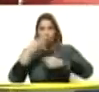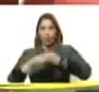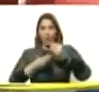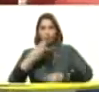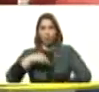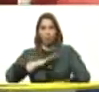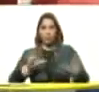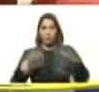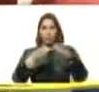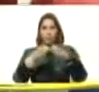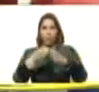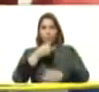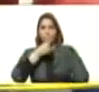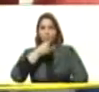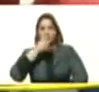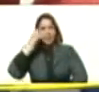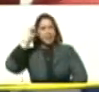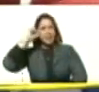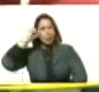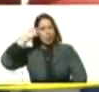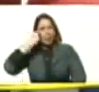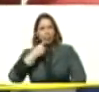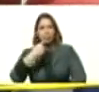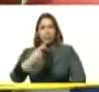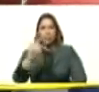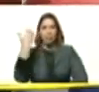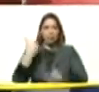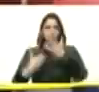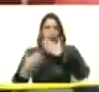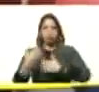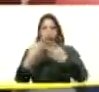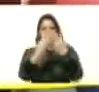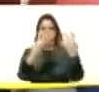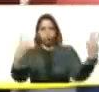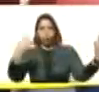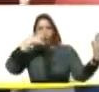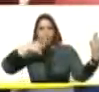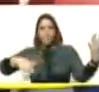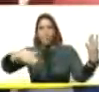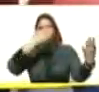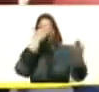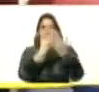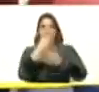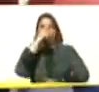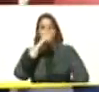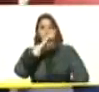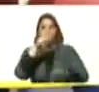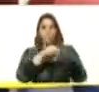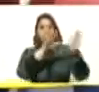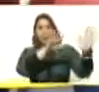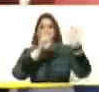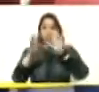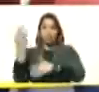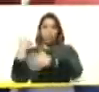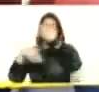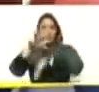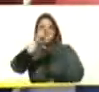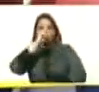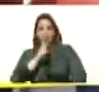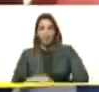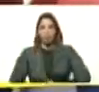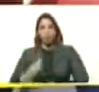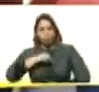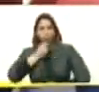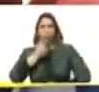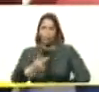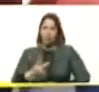prensa, recordando lo que dijimos en este balcón del pueblo. En el año 2019, hace 3 años, lo